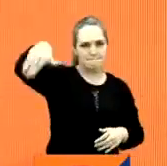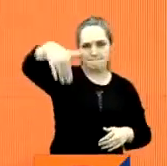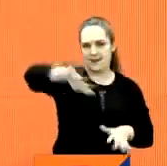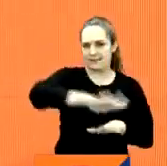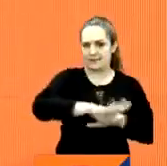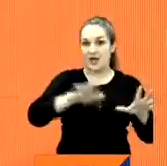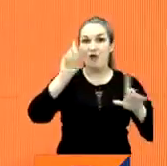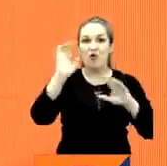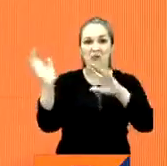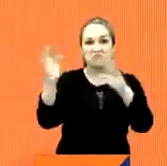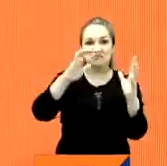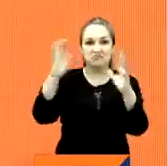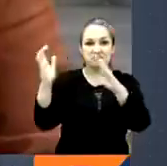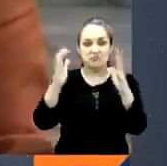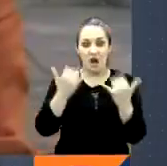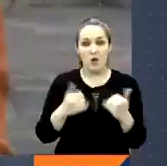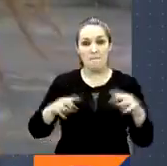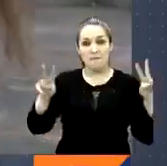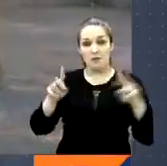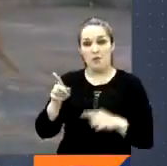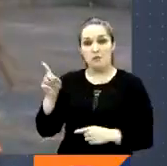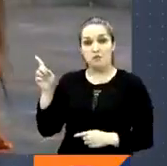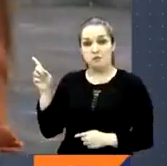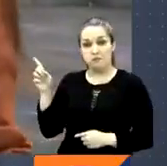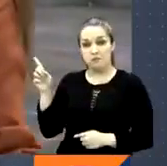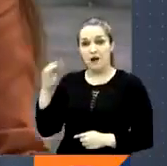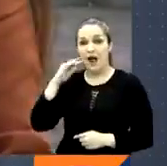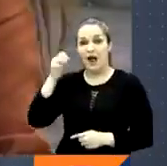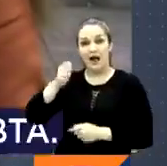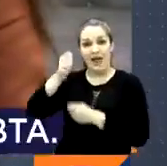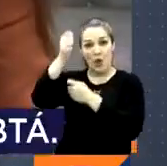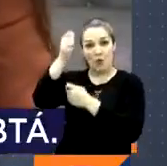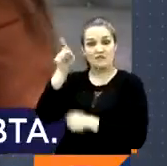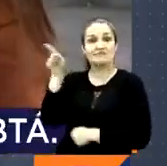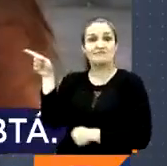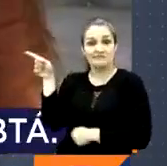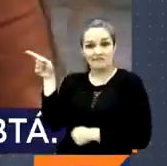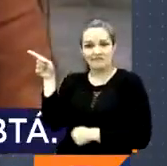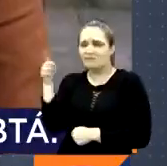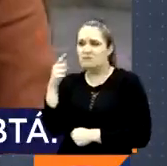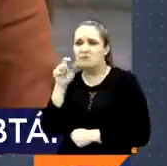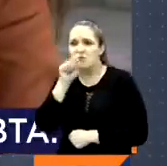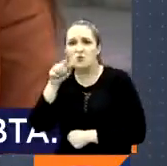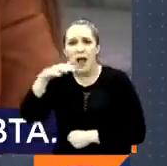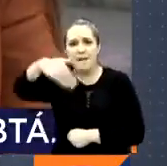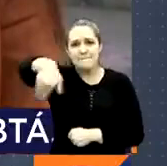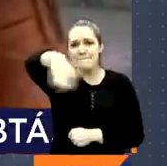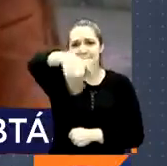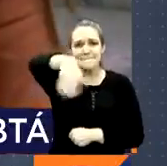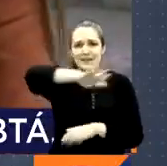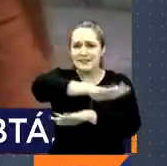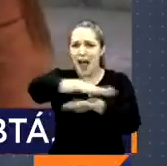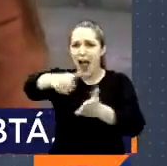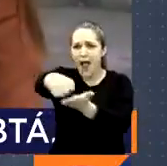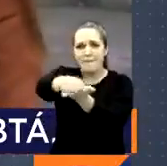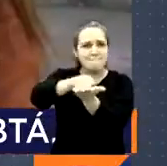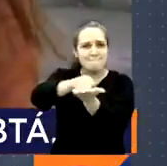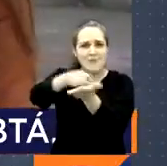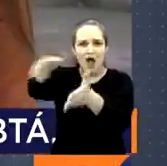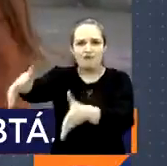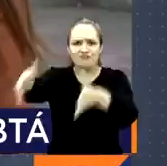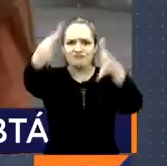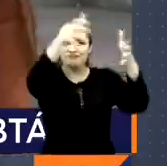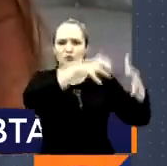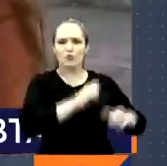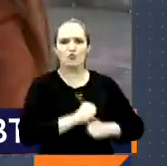Stephanie Valencia se encuentra a esta hora allí en Los Héroes. Stephanie, buenas tardes. ¿Cómo se ve el monumento sin la estatua y qué detalles adicional